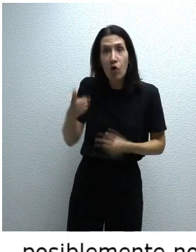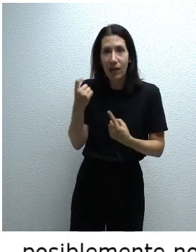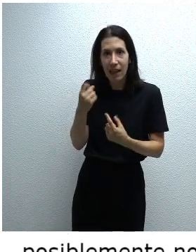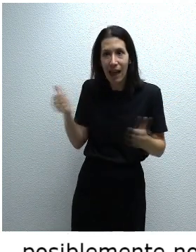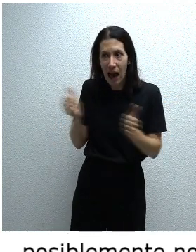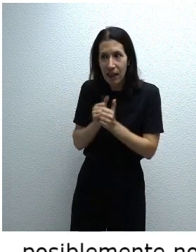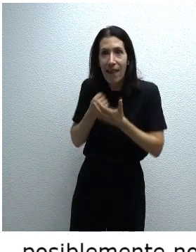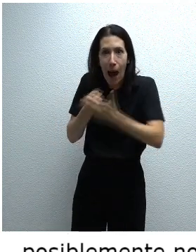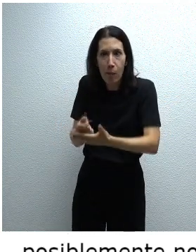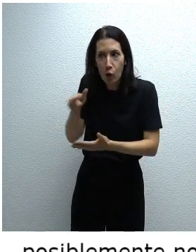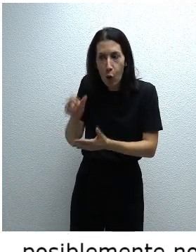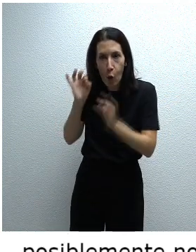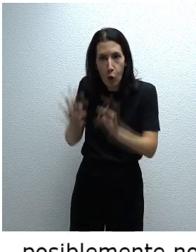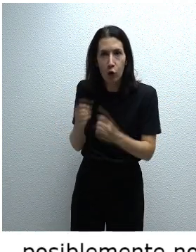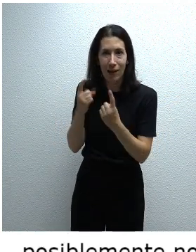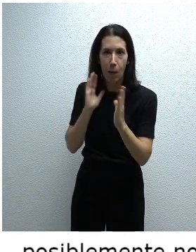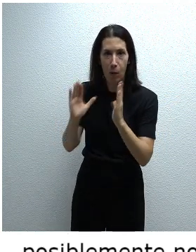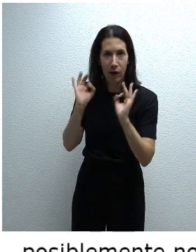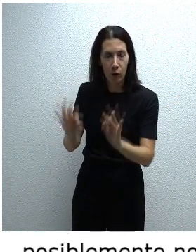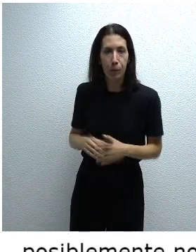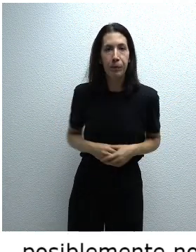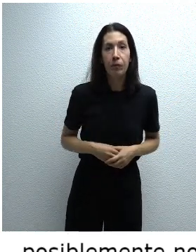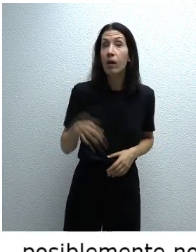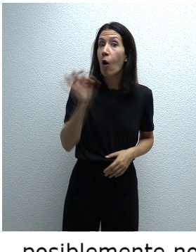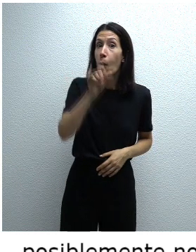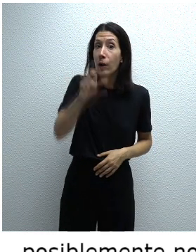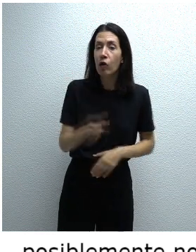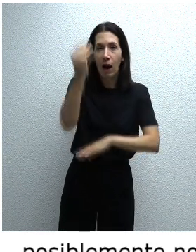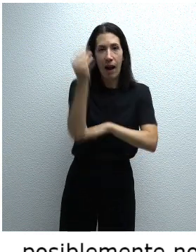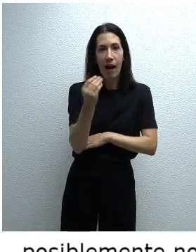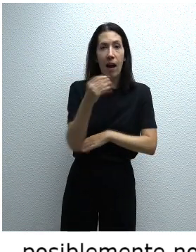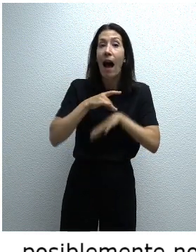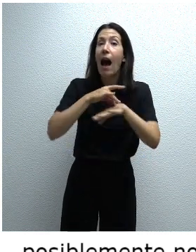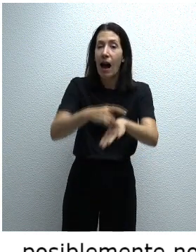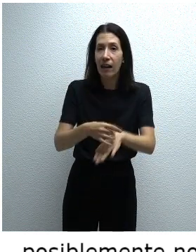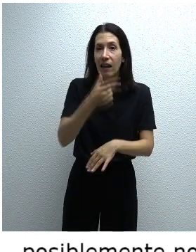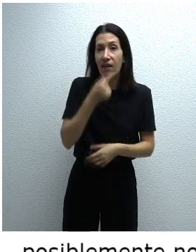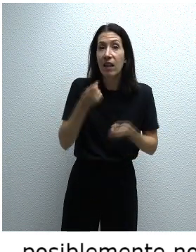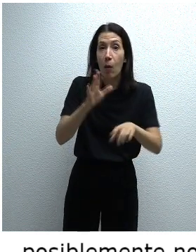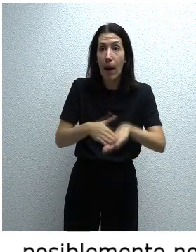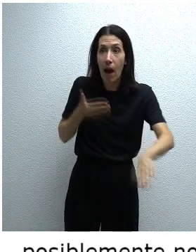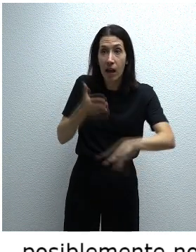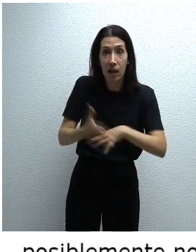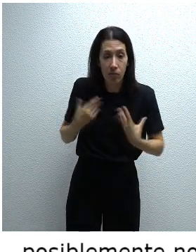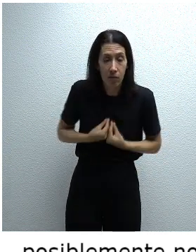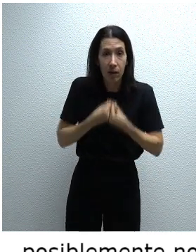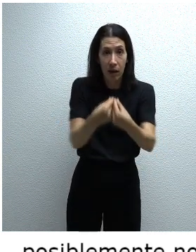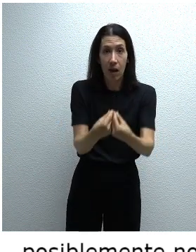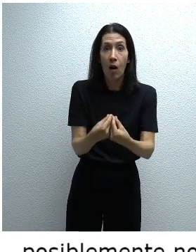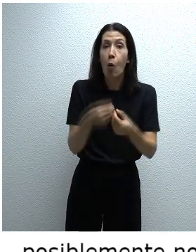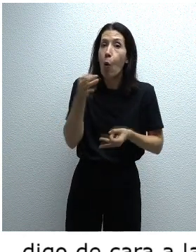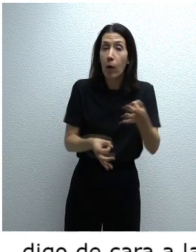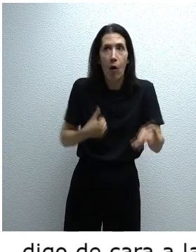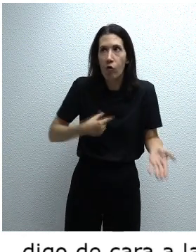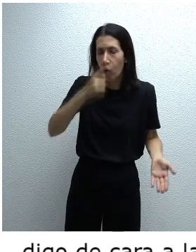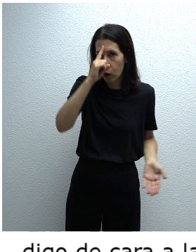persona en ese momento, o un agente facilitador que le acompañe al juicio, o yo